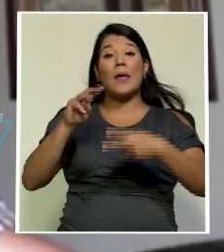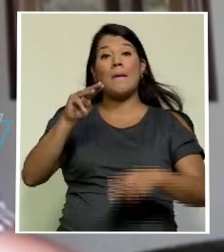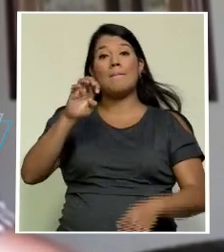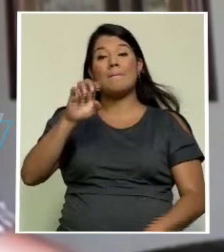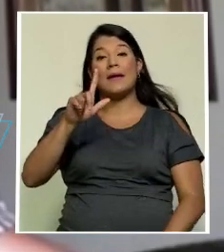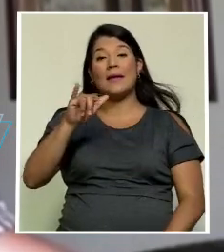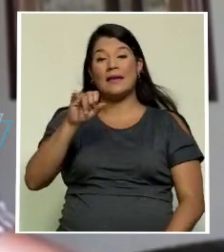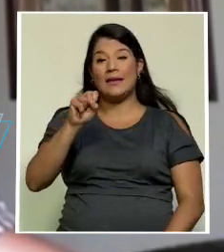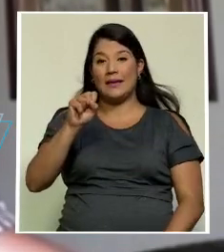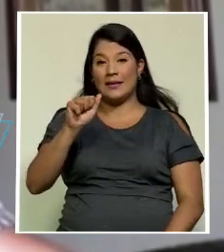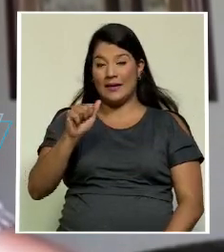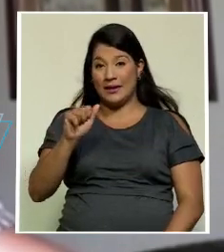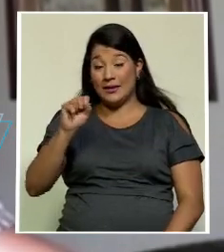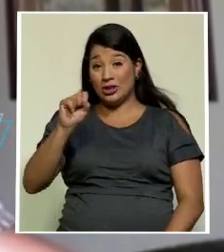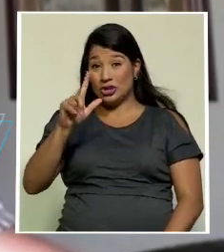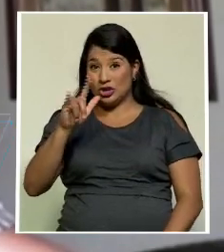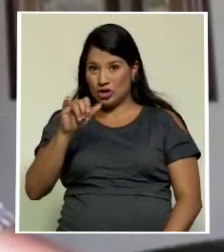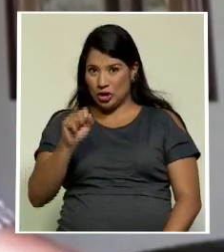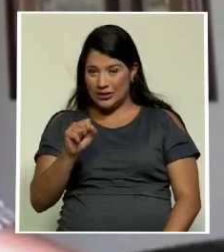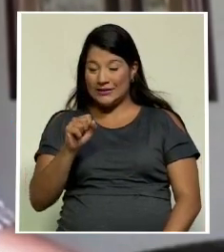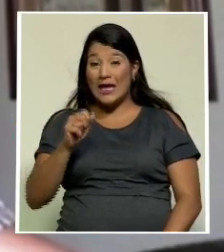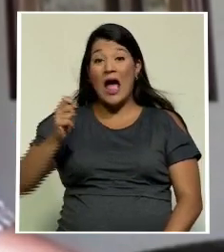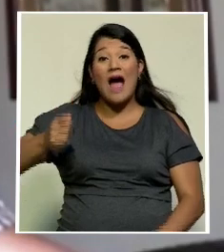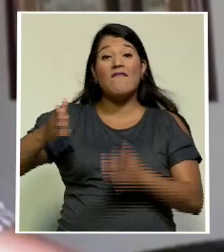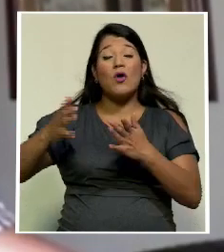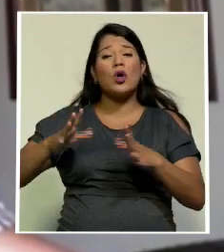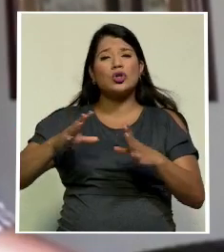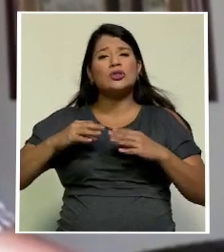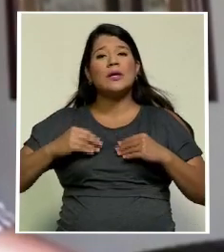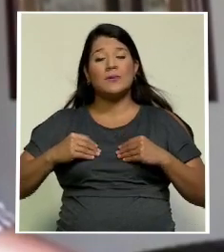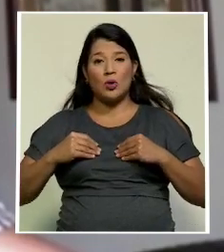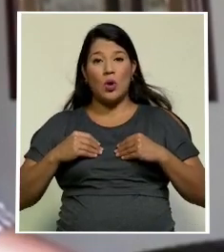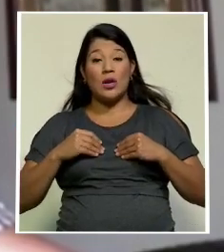juzgado aceptó la tesis de la defensa de que las situaciones